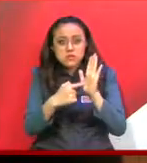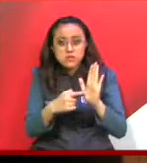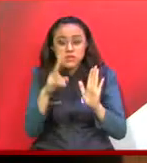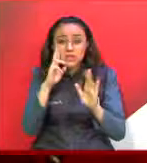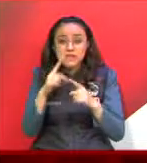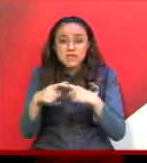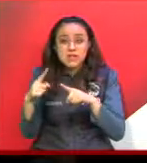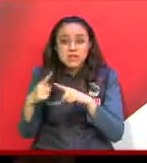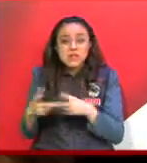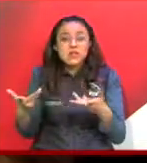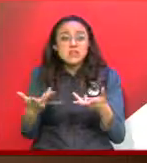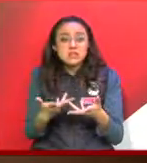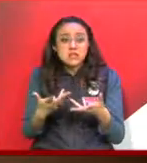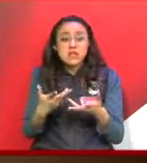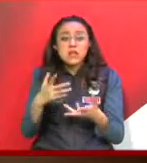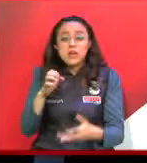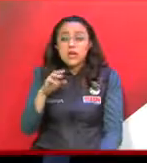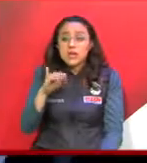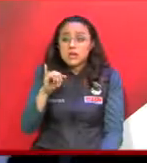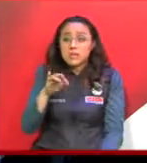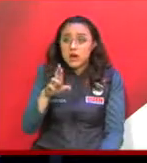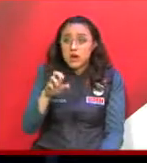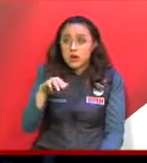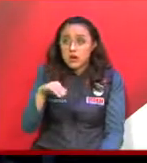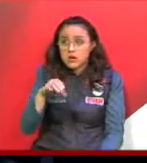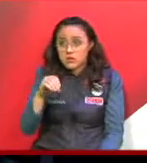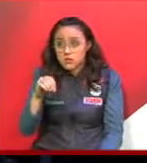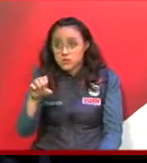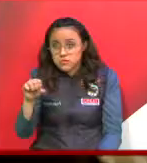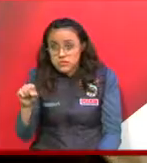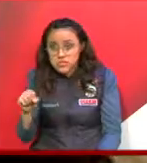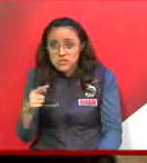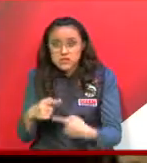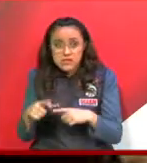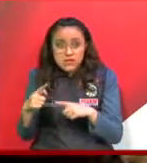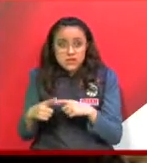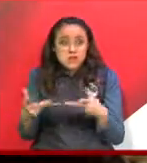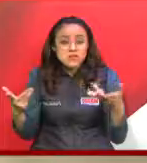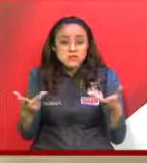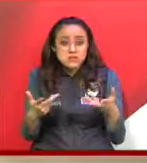fue cortesía de Enigma Rooms, que instaló la habitación Sherlock Holmes.